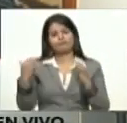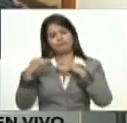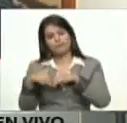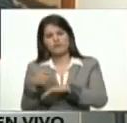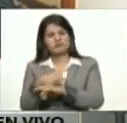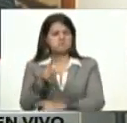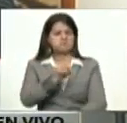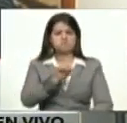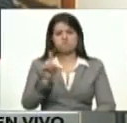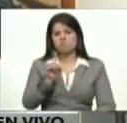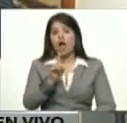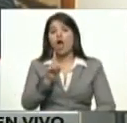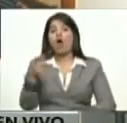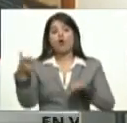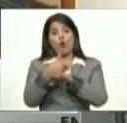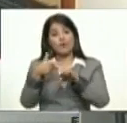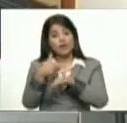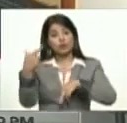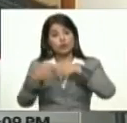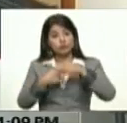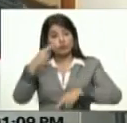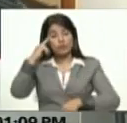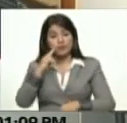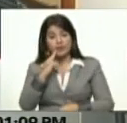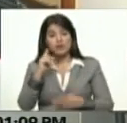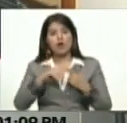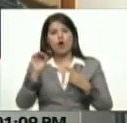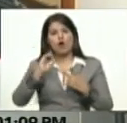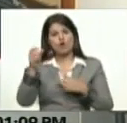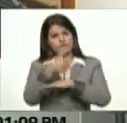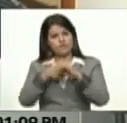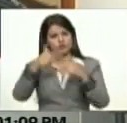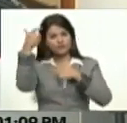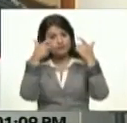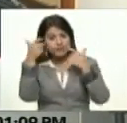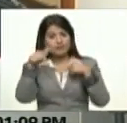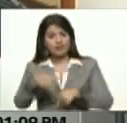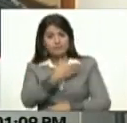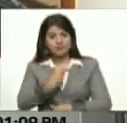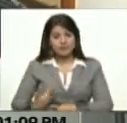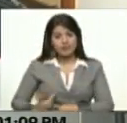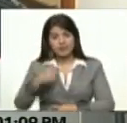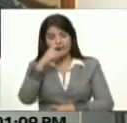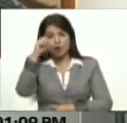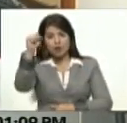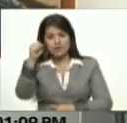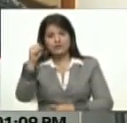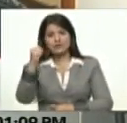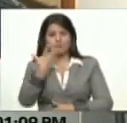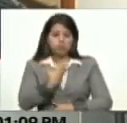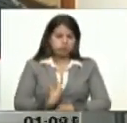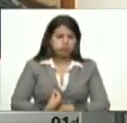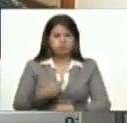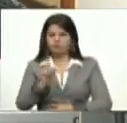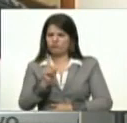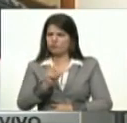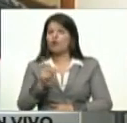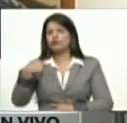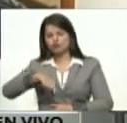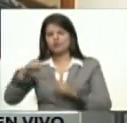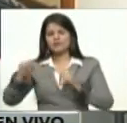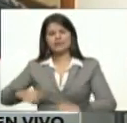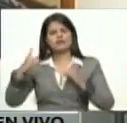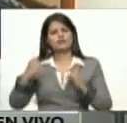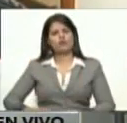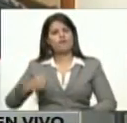gobierno de la Revolución Bolivariana, el gobierno chavista del presidente Nicolás Maduro, se amilane y no tome decisiones